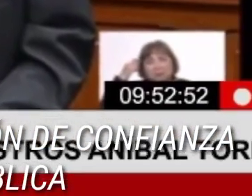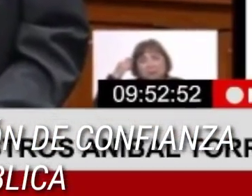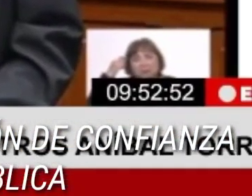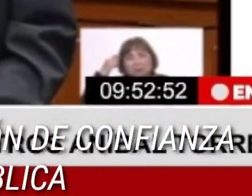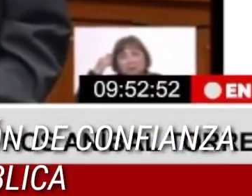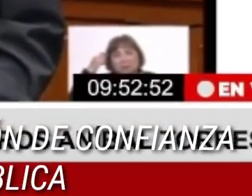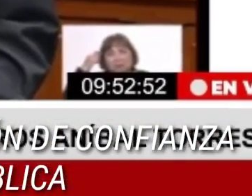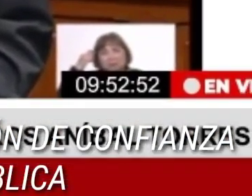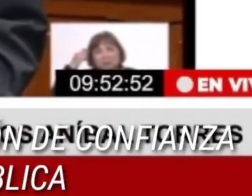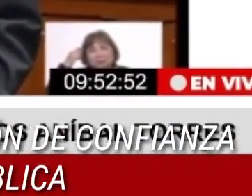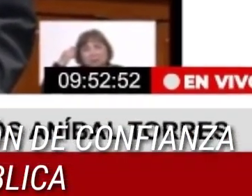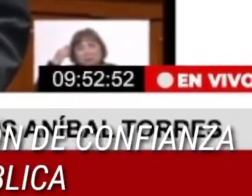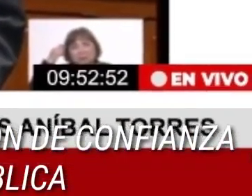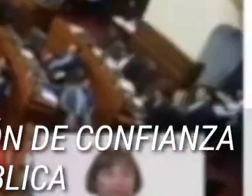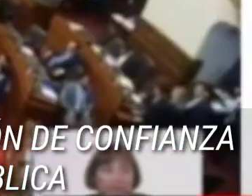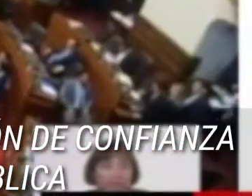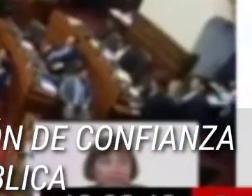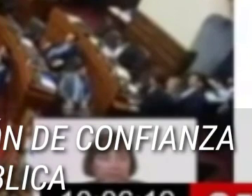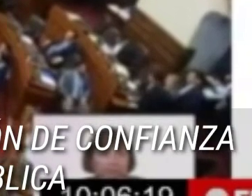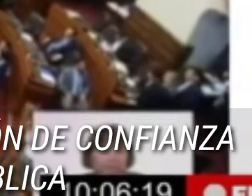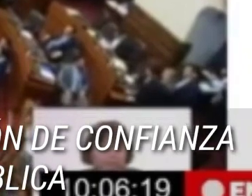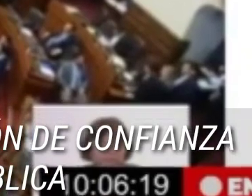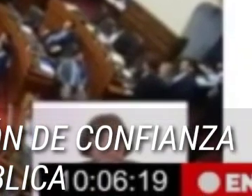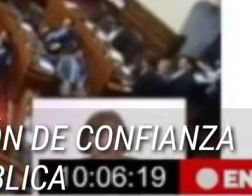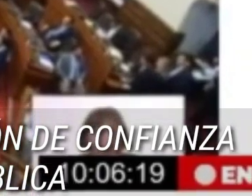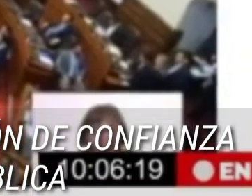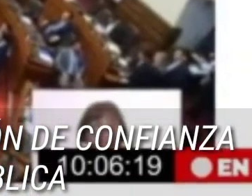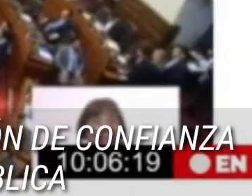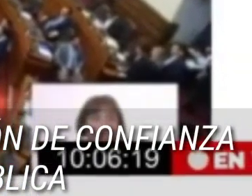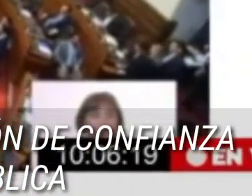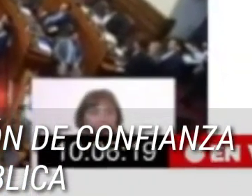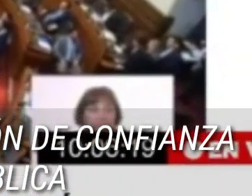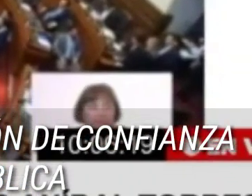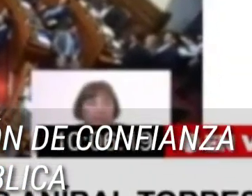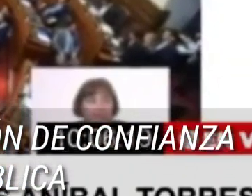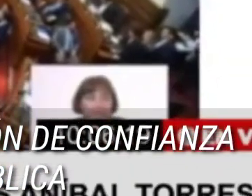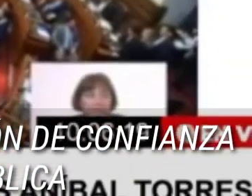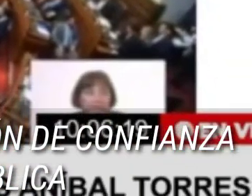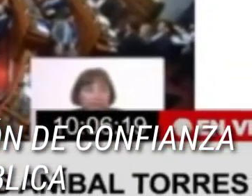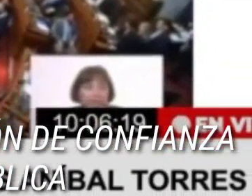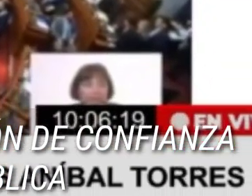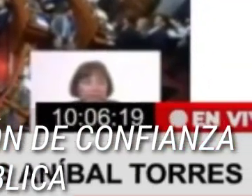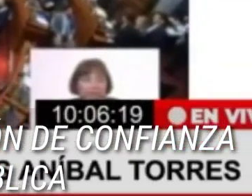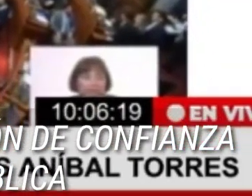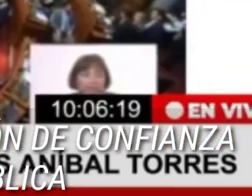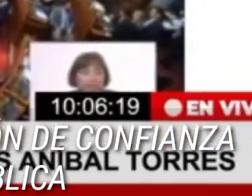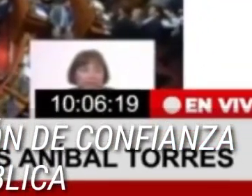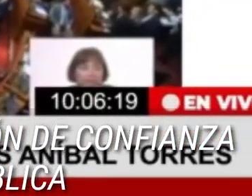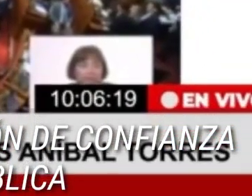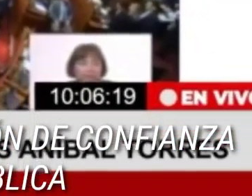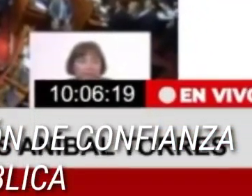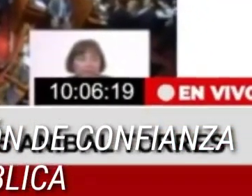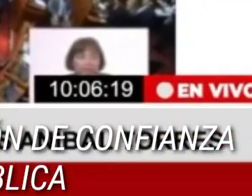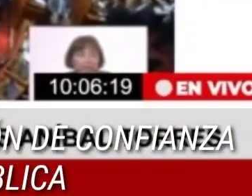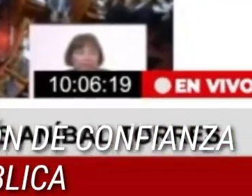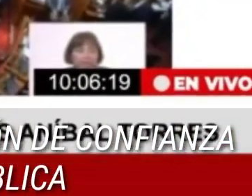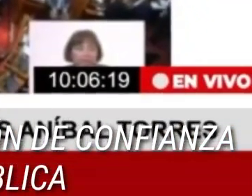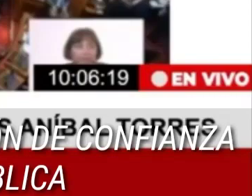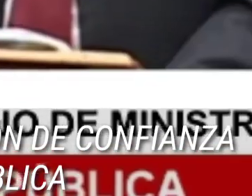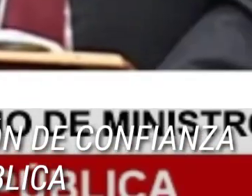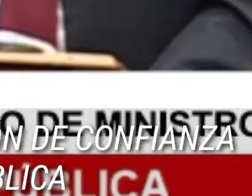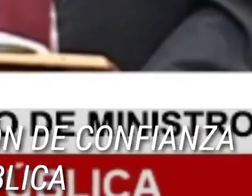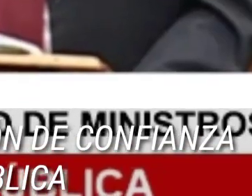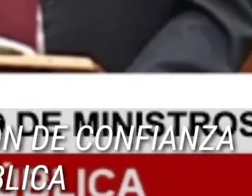programada sin embargo se decidió ampliar la agenda para recibirlos y escuchar su solicitud de cuestión de confianza el primero se sentó en el